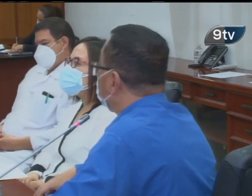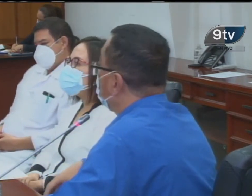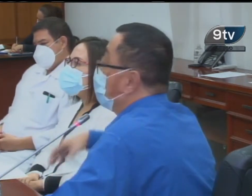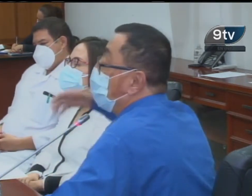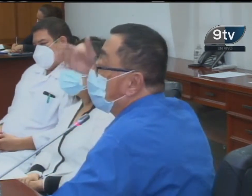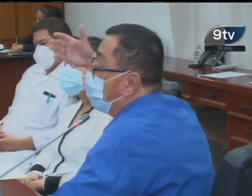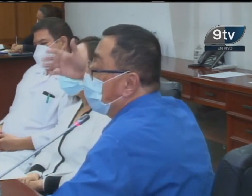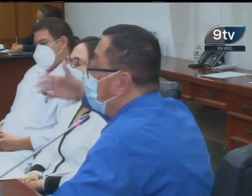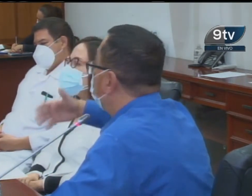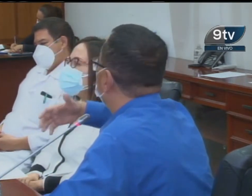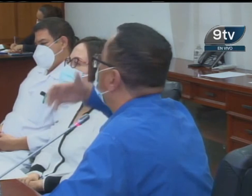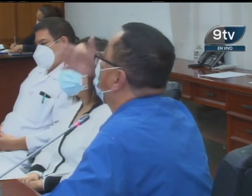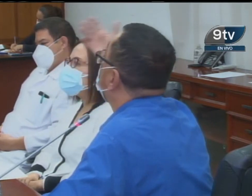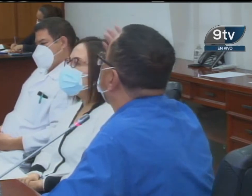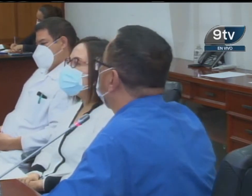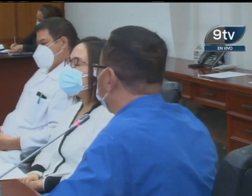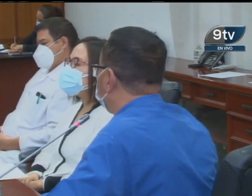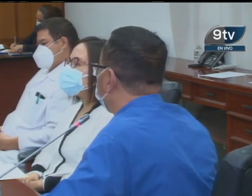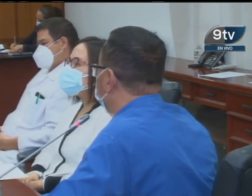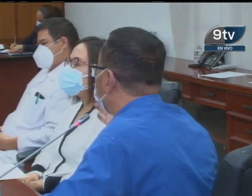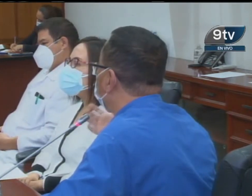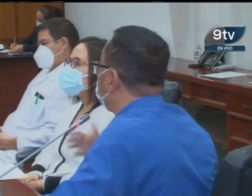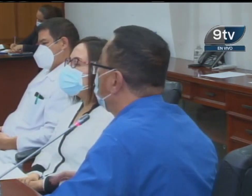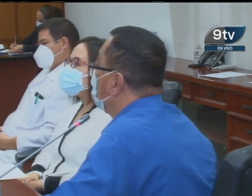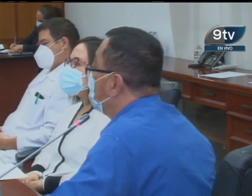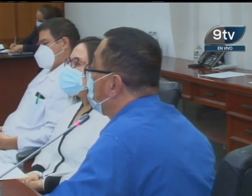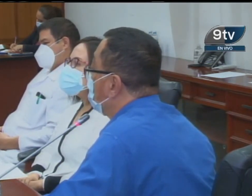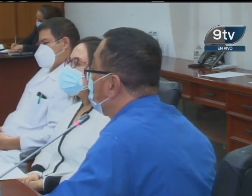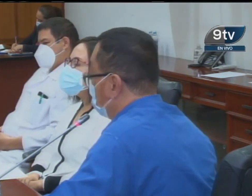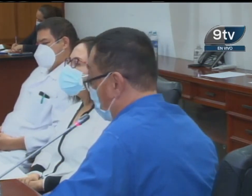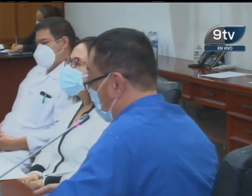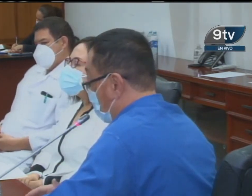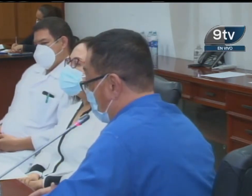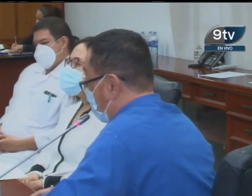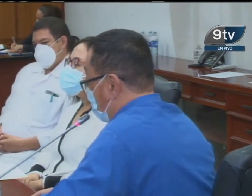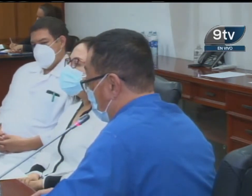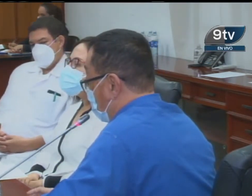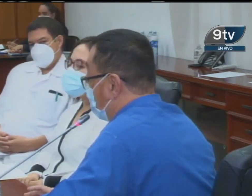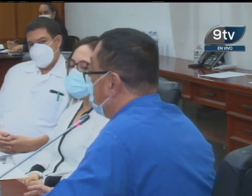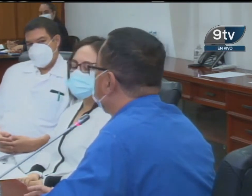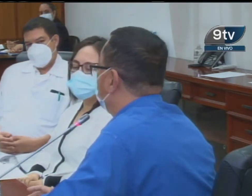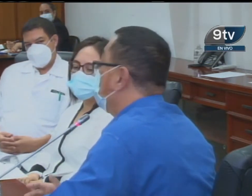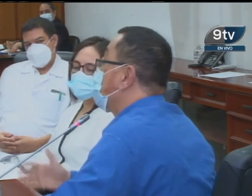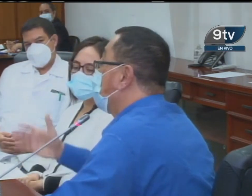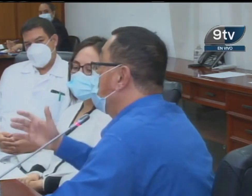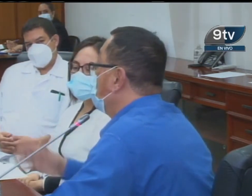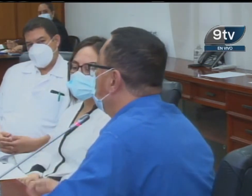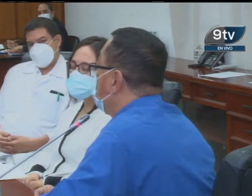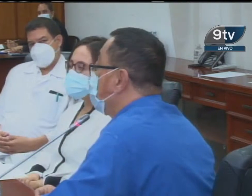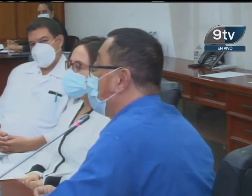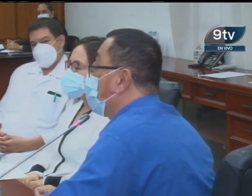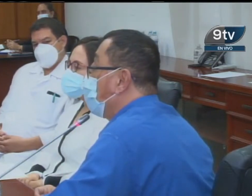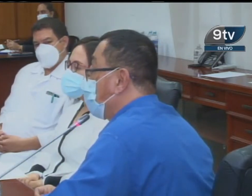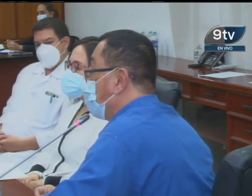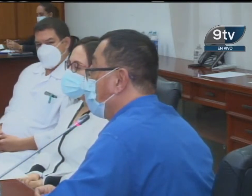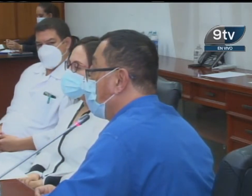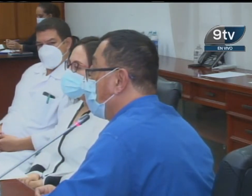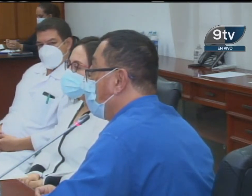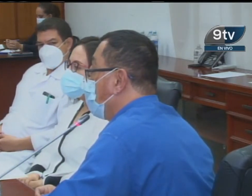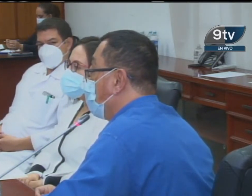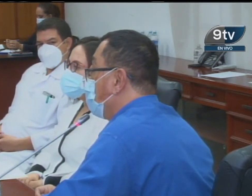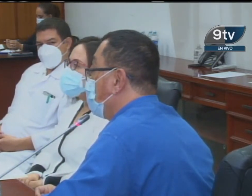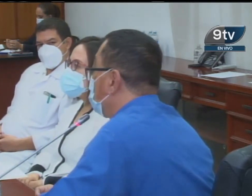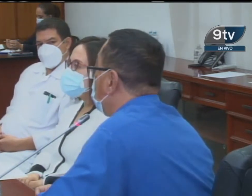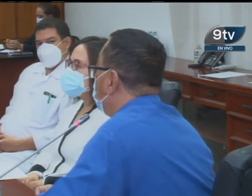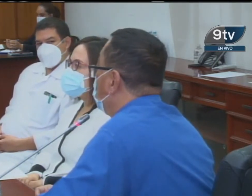esta, pero otro país beneficiado puede decidir otra, ¿no? Entonces, así estábamos también, creo que en octubre fue que